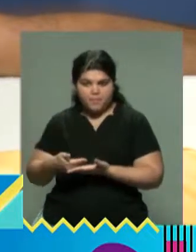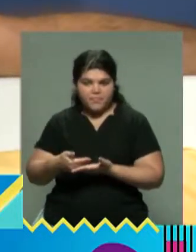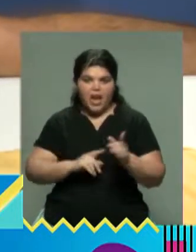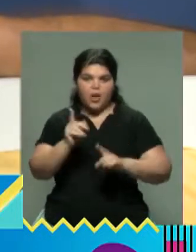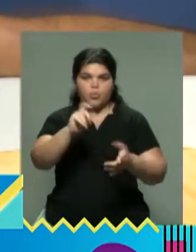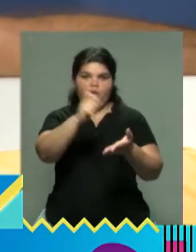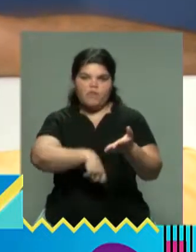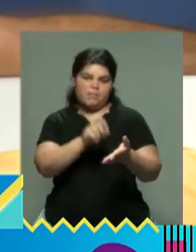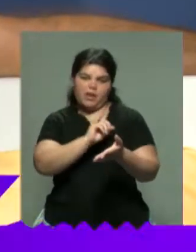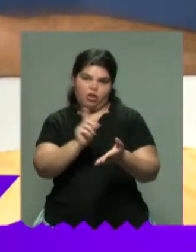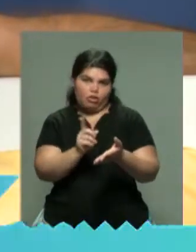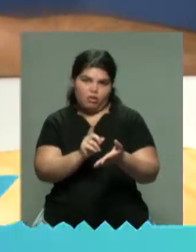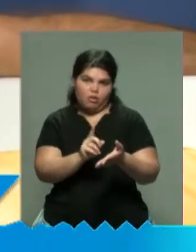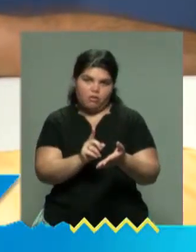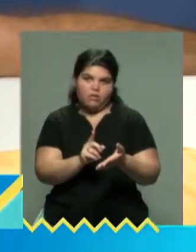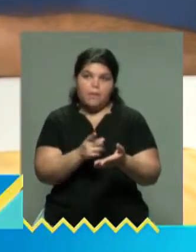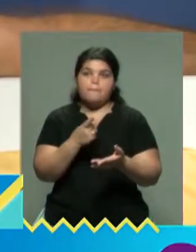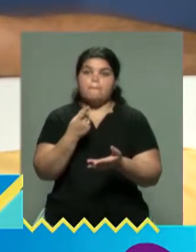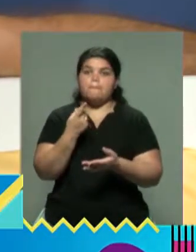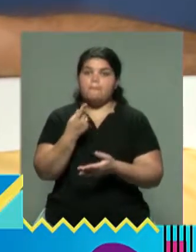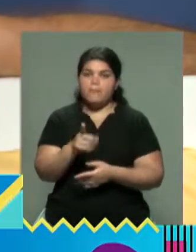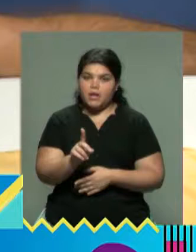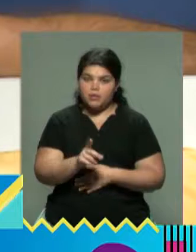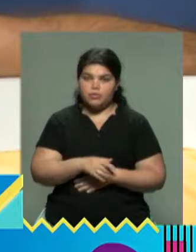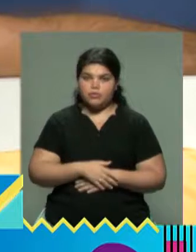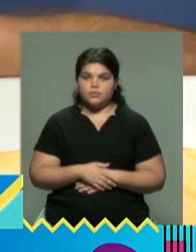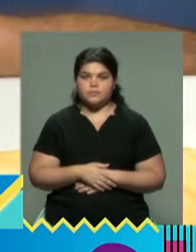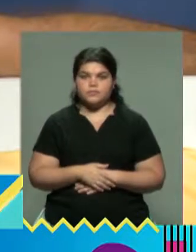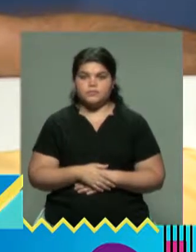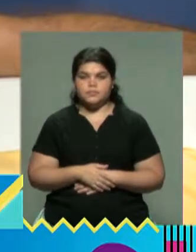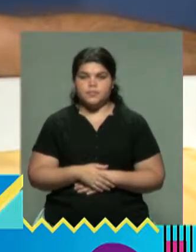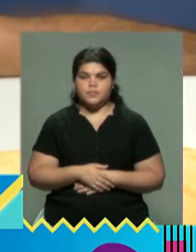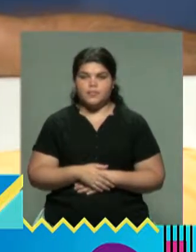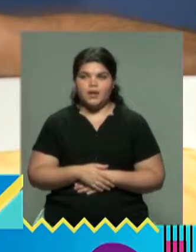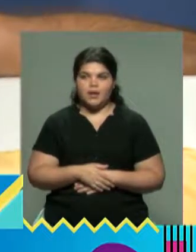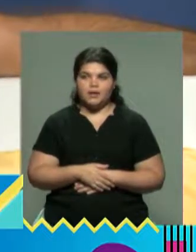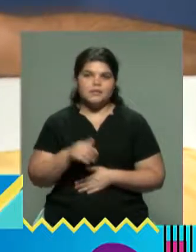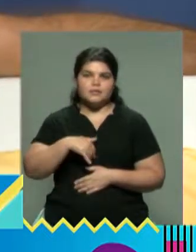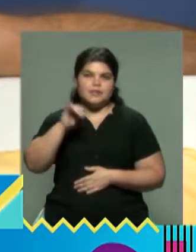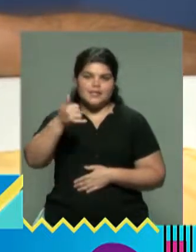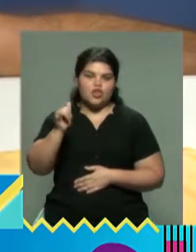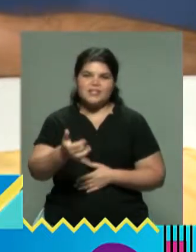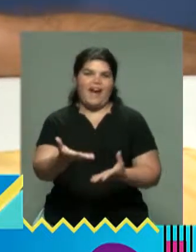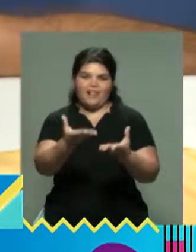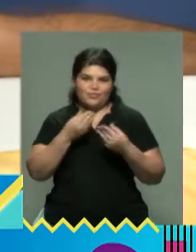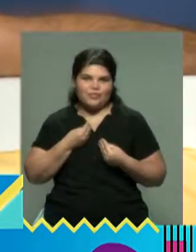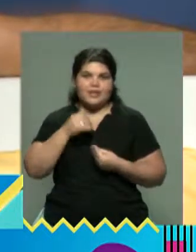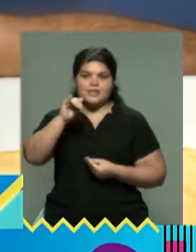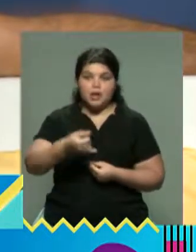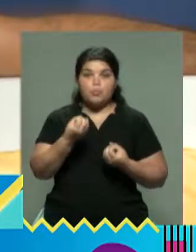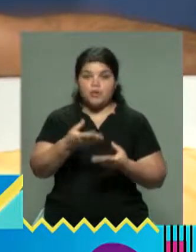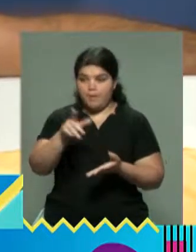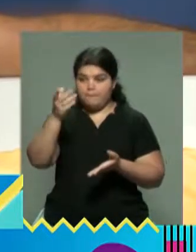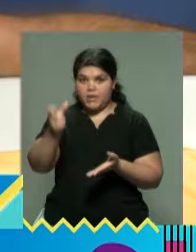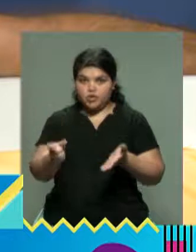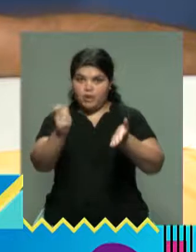dicen, no, como no sirven, bueno, sí, al fondo del balde siempre te va a servir, porque la persona que lo firma está sabiendo que